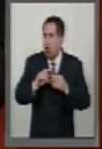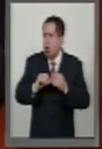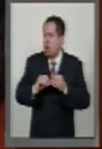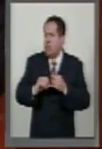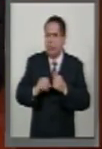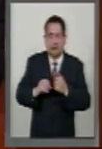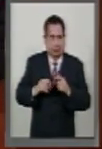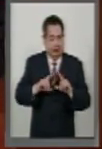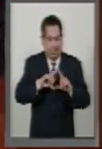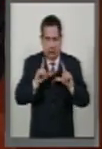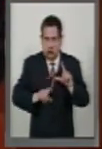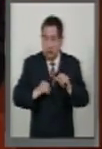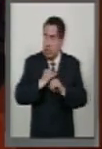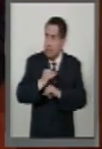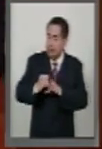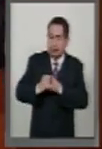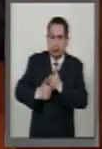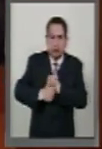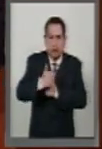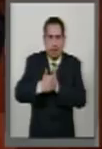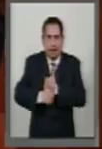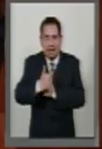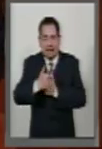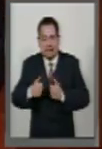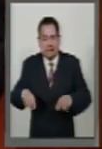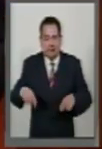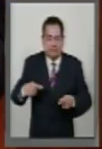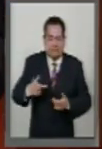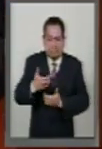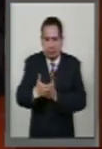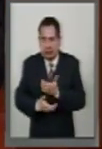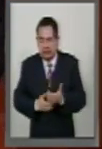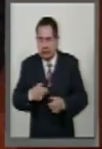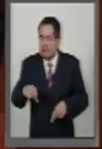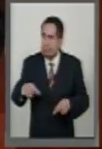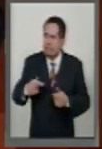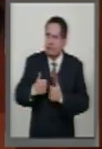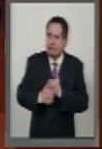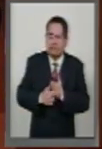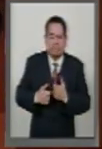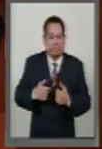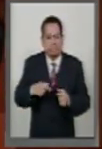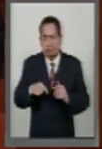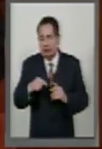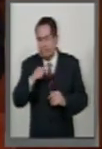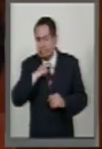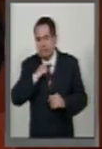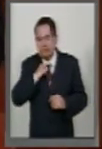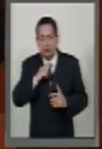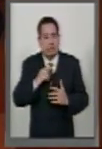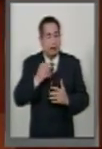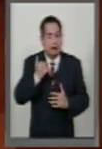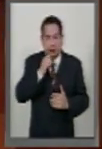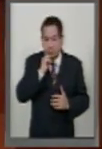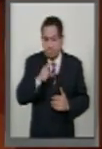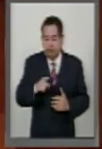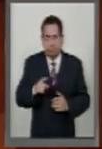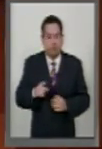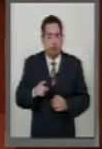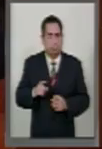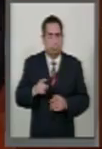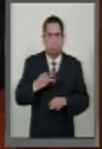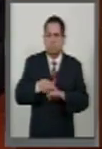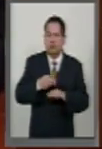competitividad nacional o internacional que impacta la comercialización y desde luego también el tema